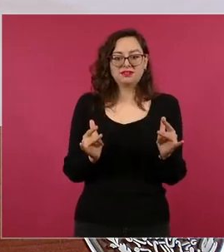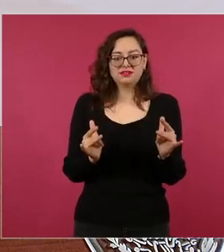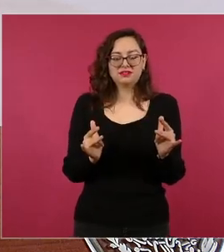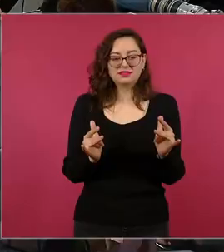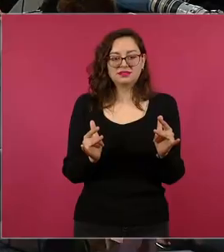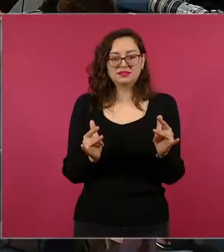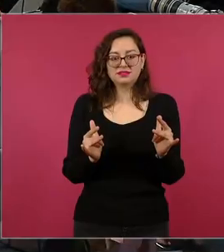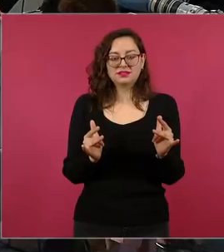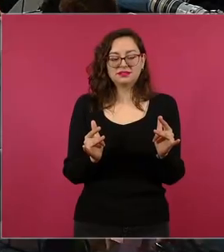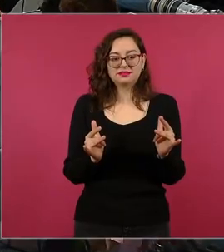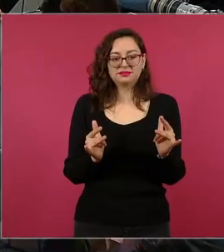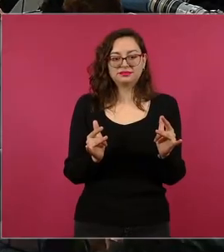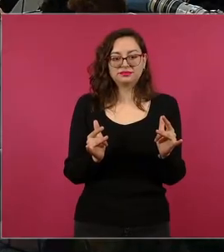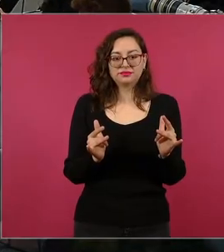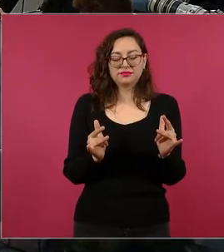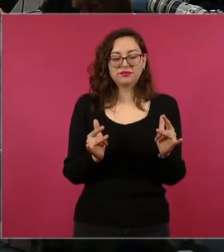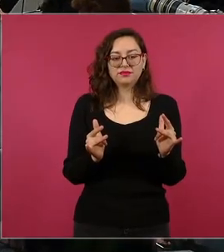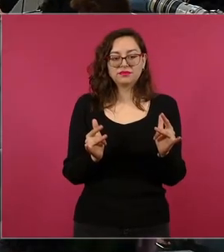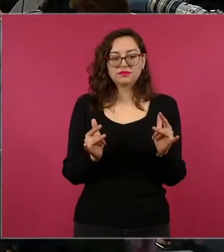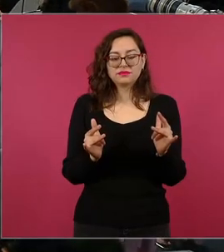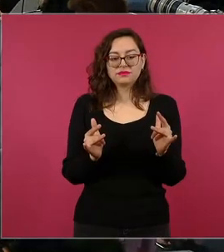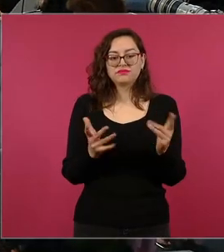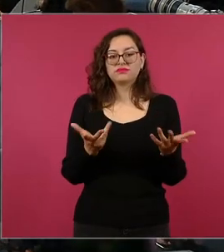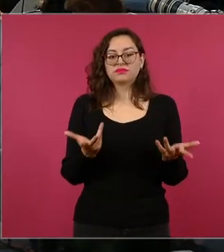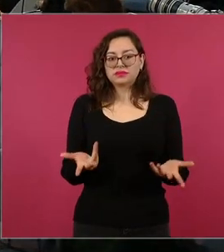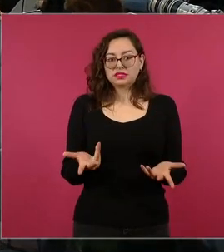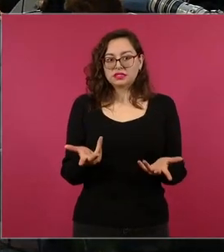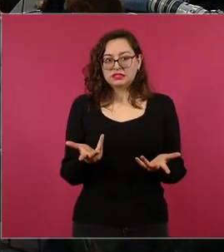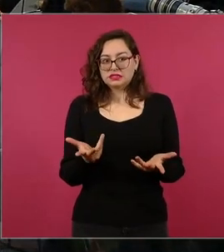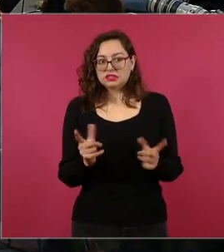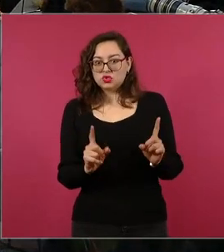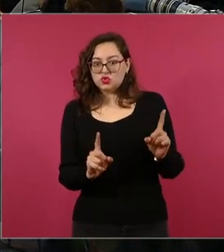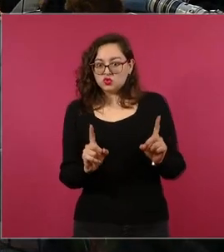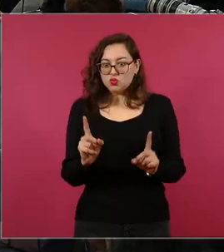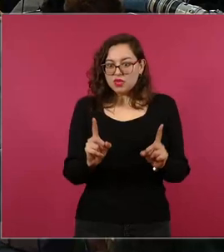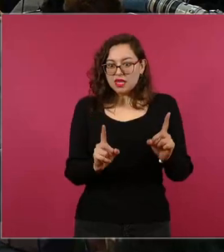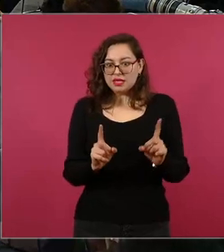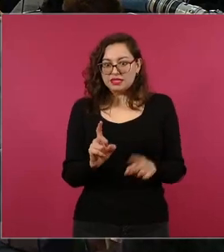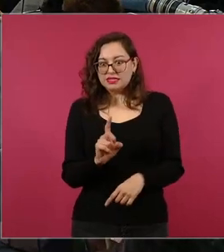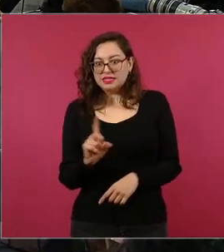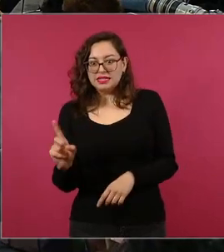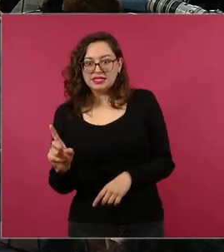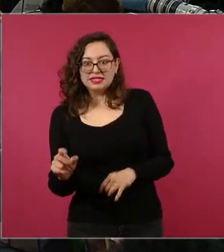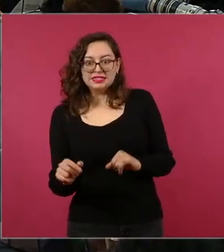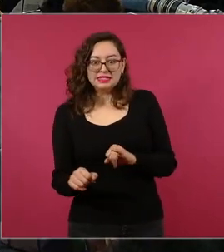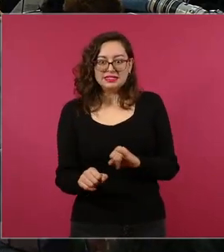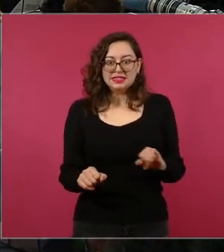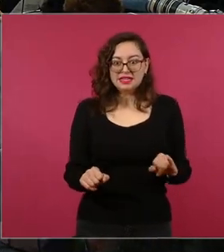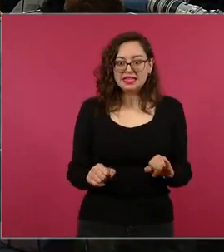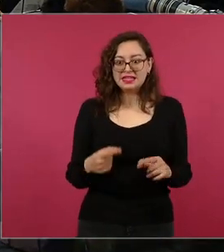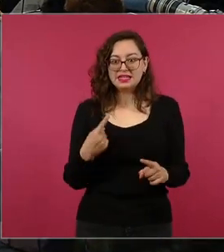que había riesgo de que la derecha